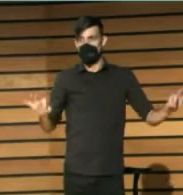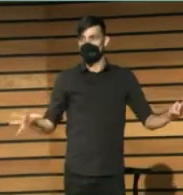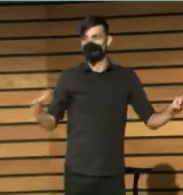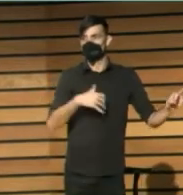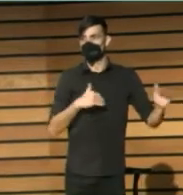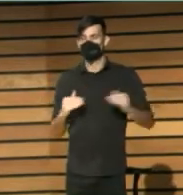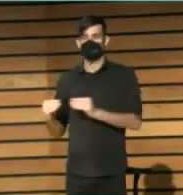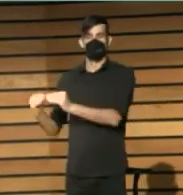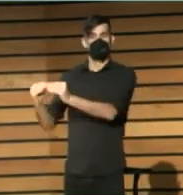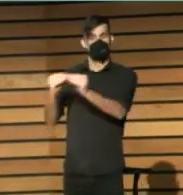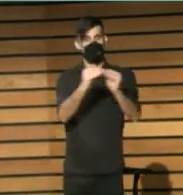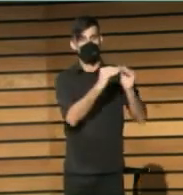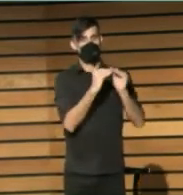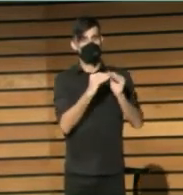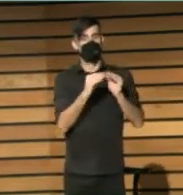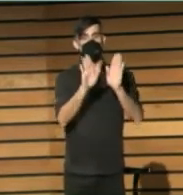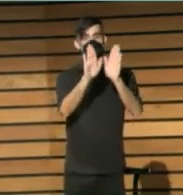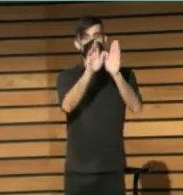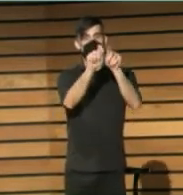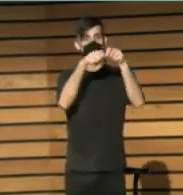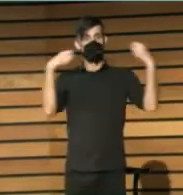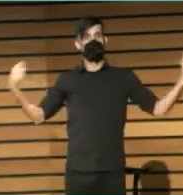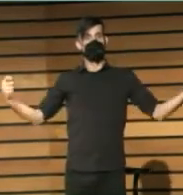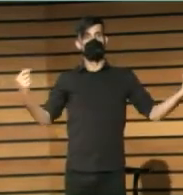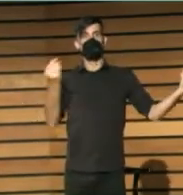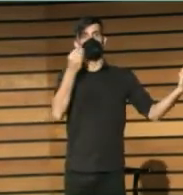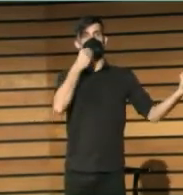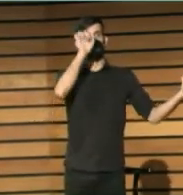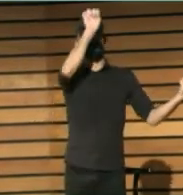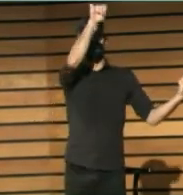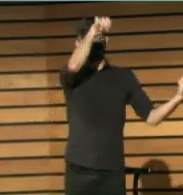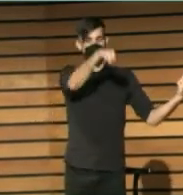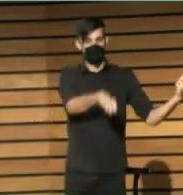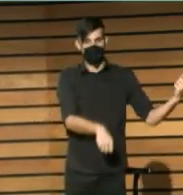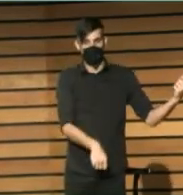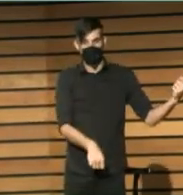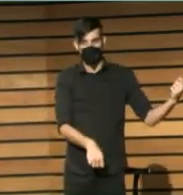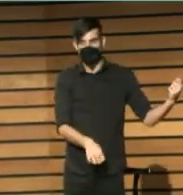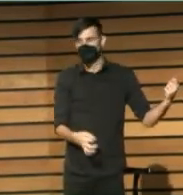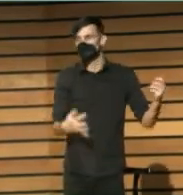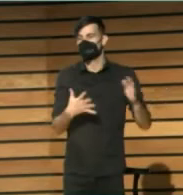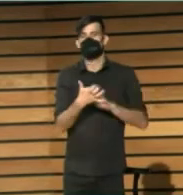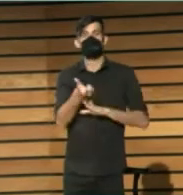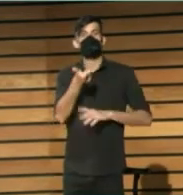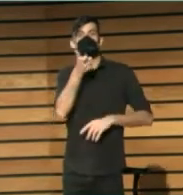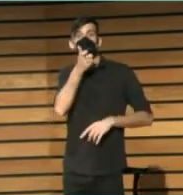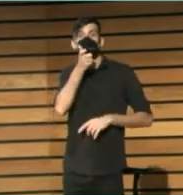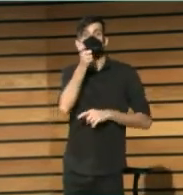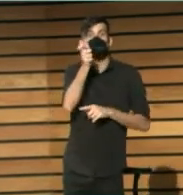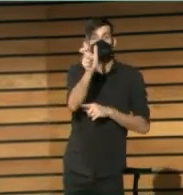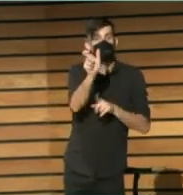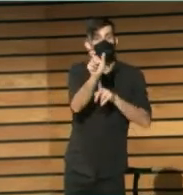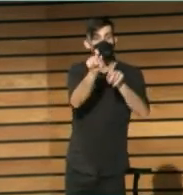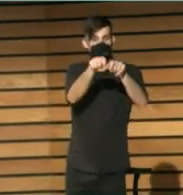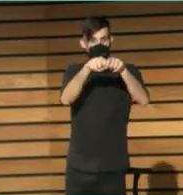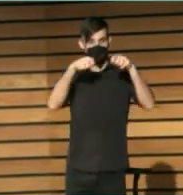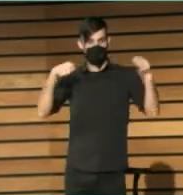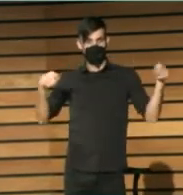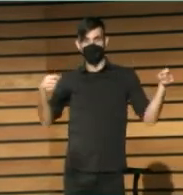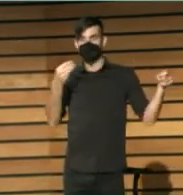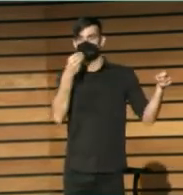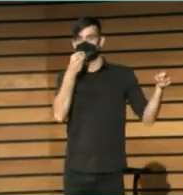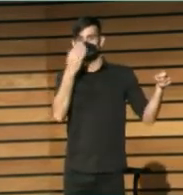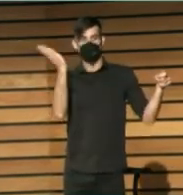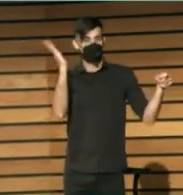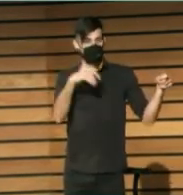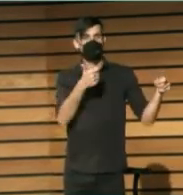El vacío de la despensa era común. Y además ni siquiera existía la palabra despensa. Existía la palabra